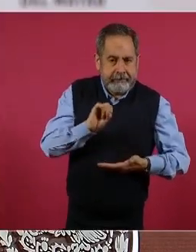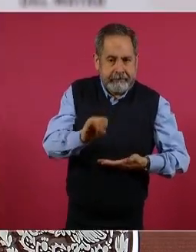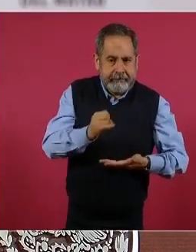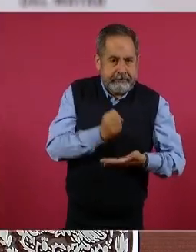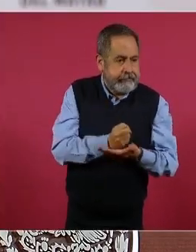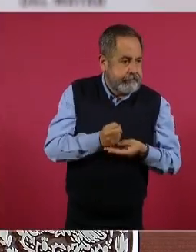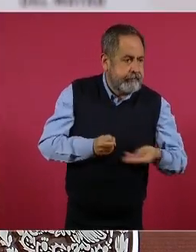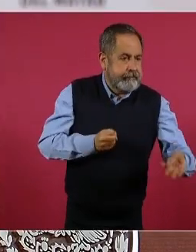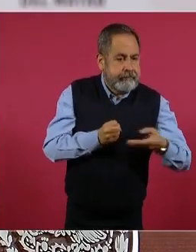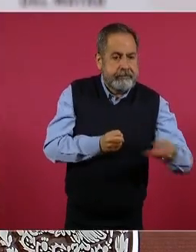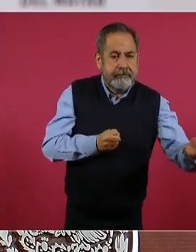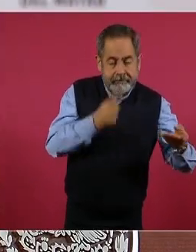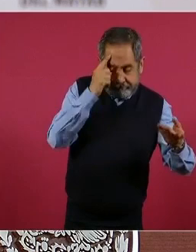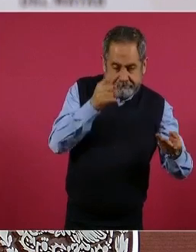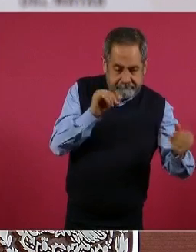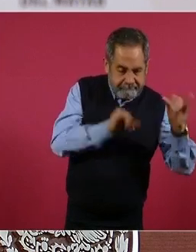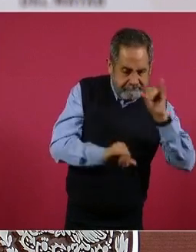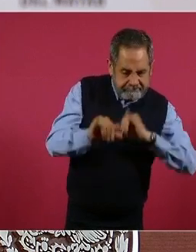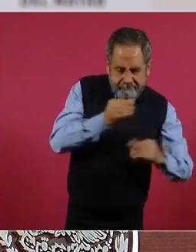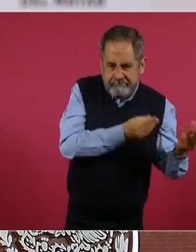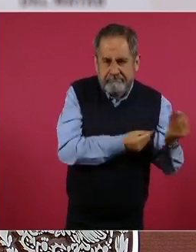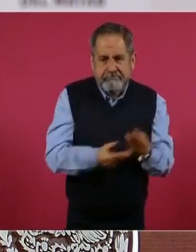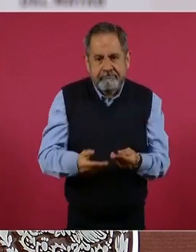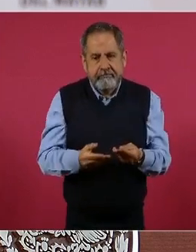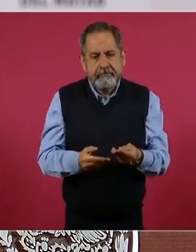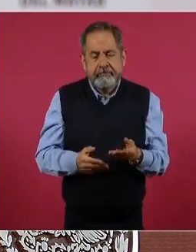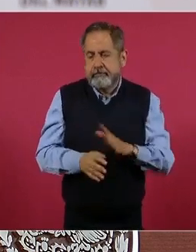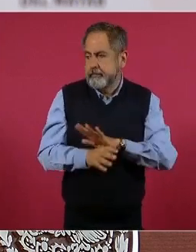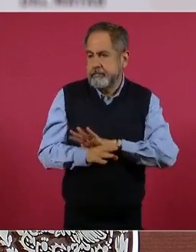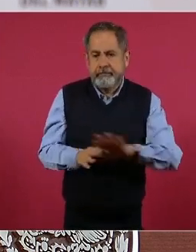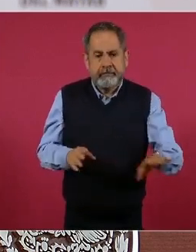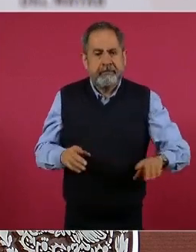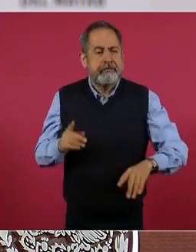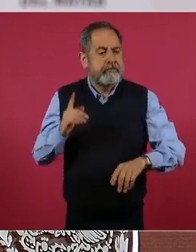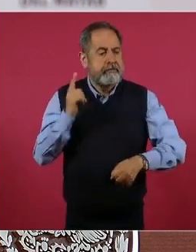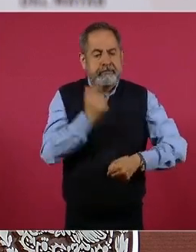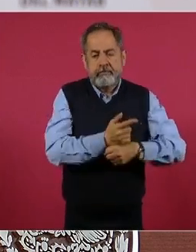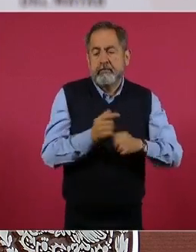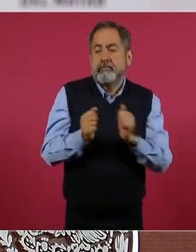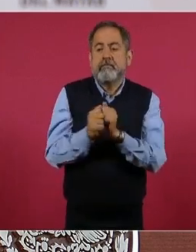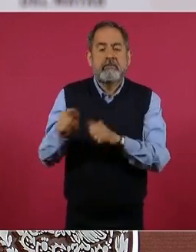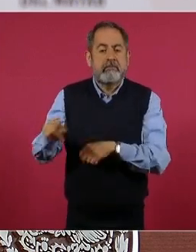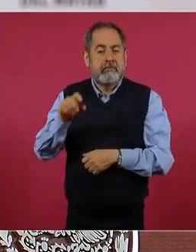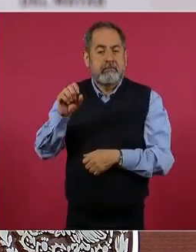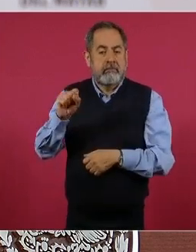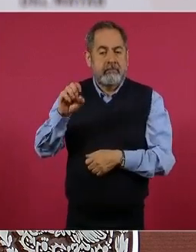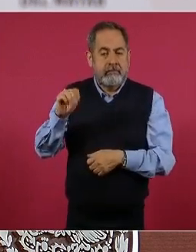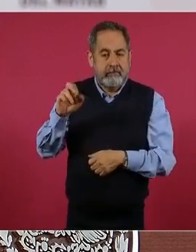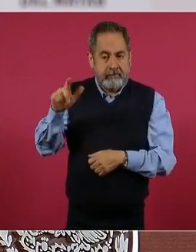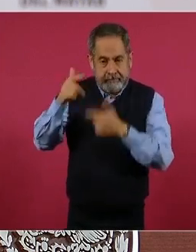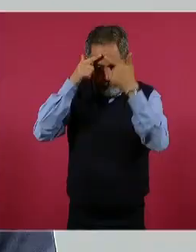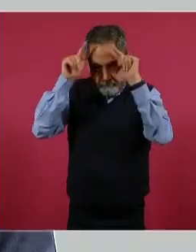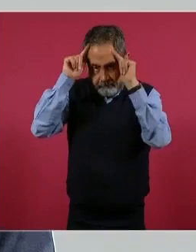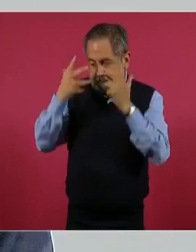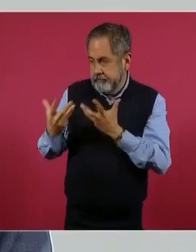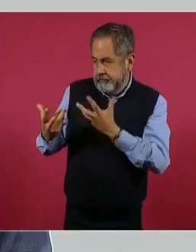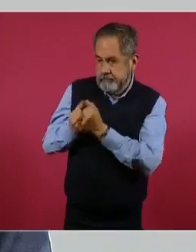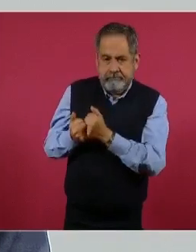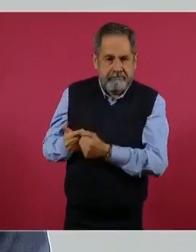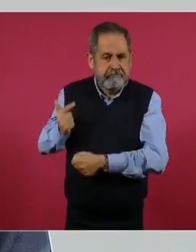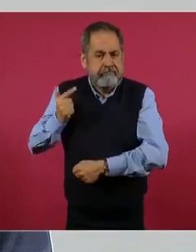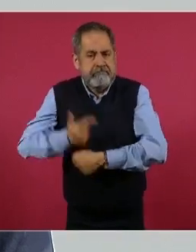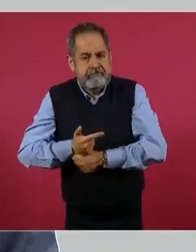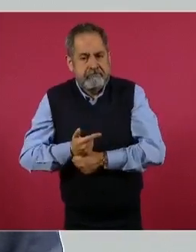precursores químicos. Este sótano lo atendemos directamente con la Secretaría de Marina a través de la nueva plataforma digital